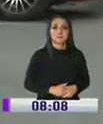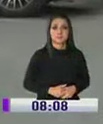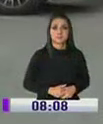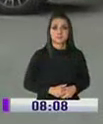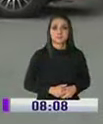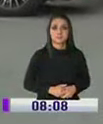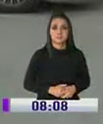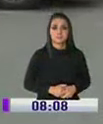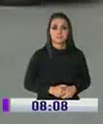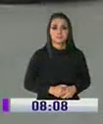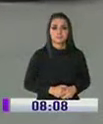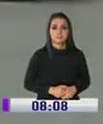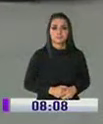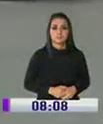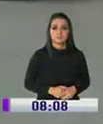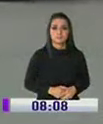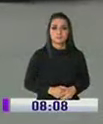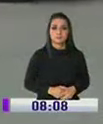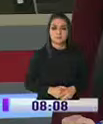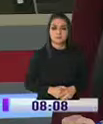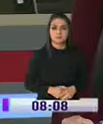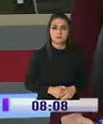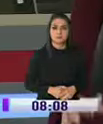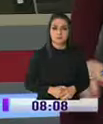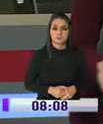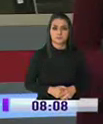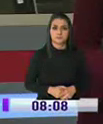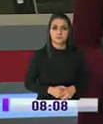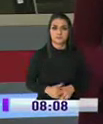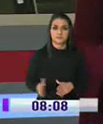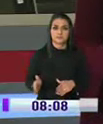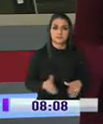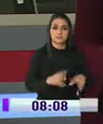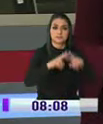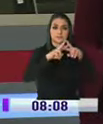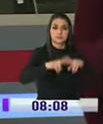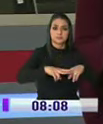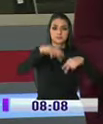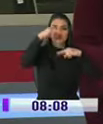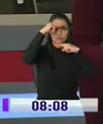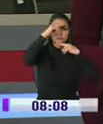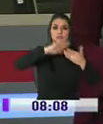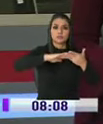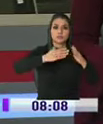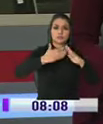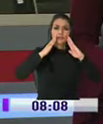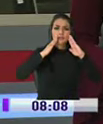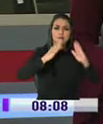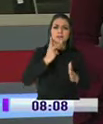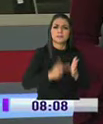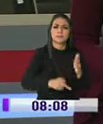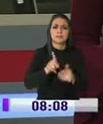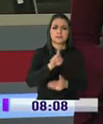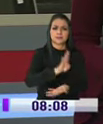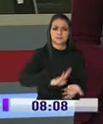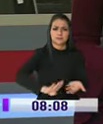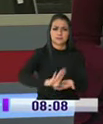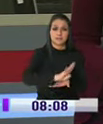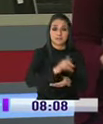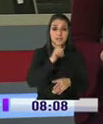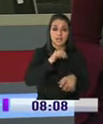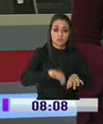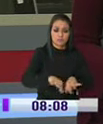informó Andrea Valareso. Y vamos a revisar las noticias de la comunidad, lo que sucede ahí en su barrio. Les contamos que una fuga de agua cerca al